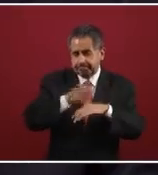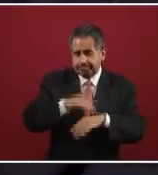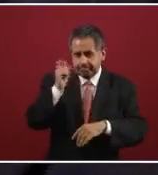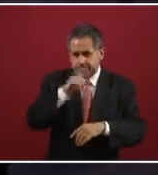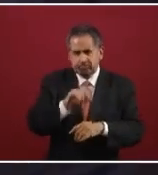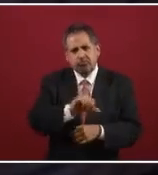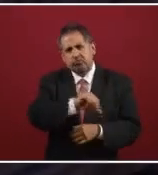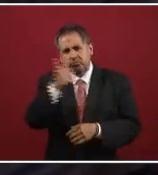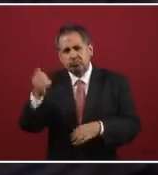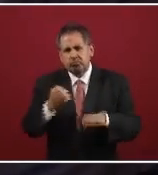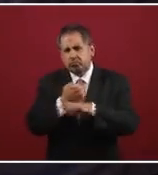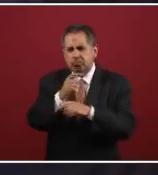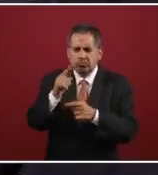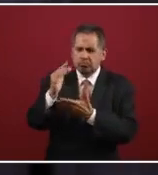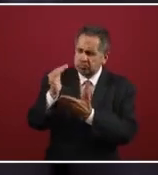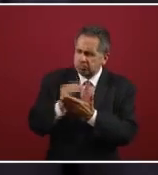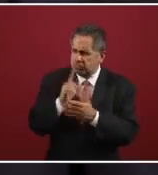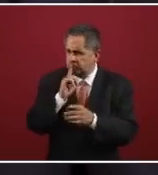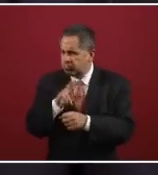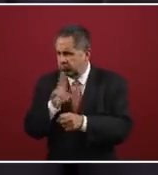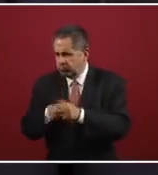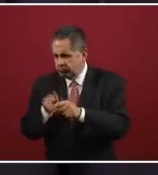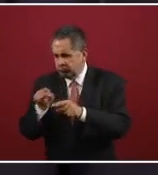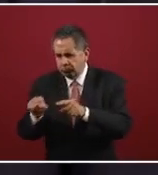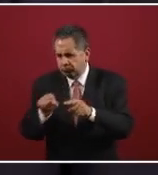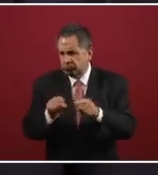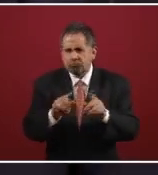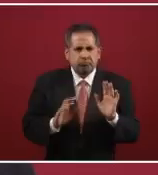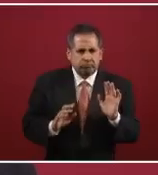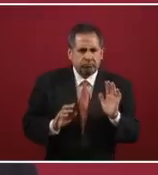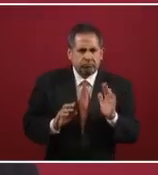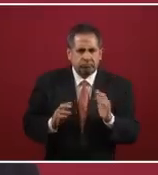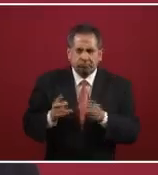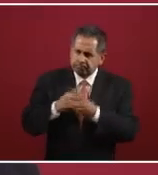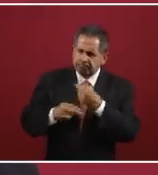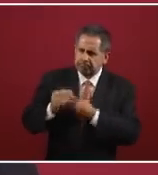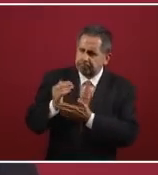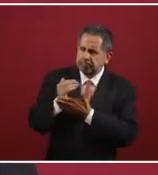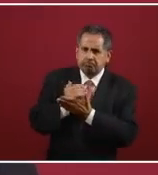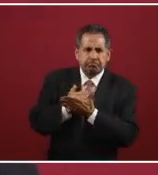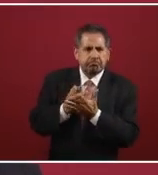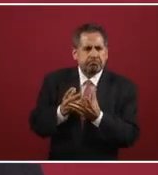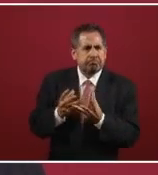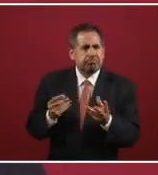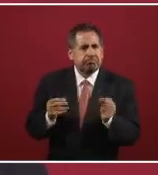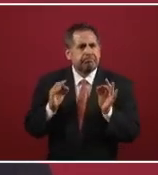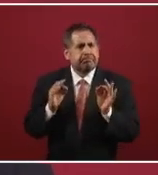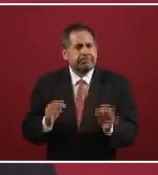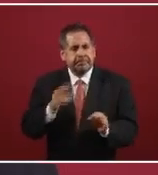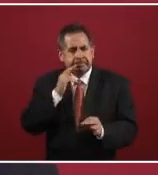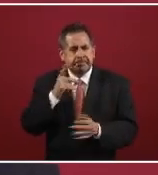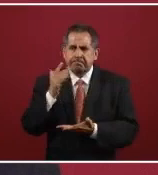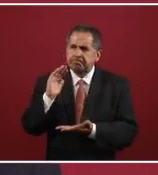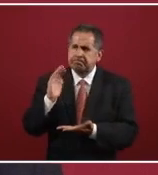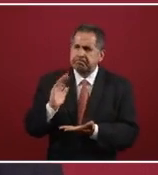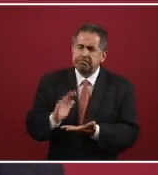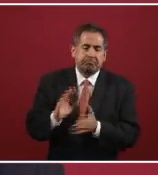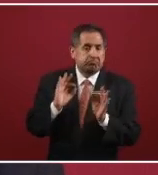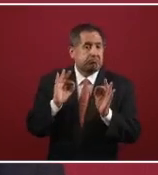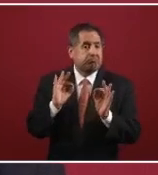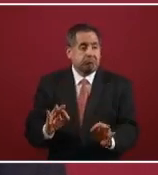y en otros si se está logrando una disminución